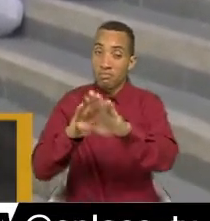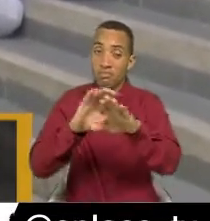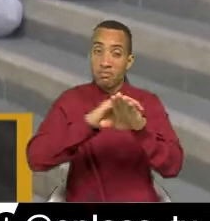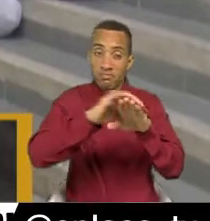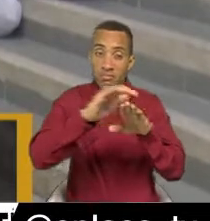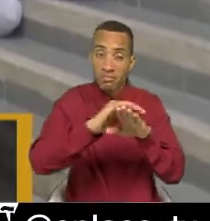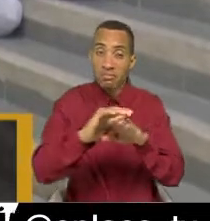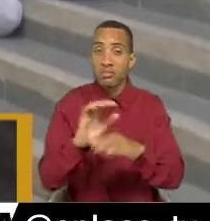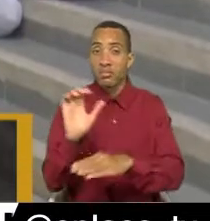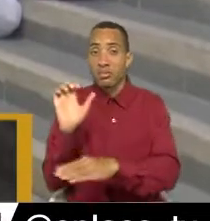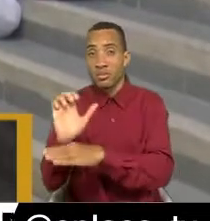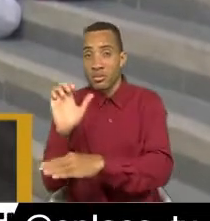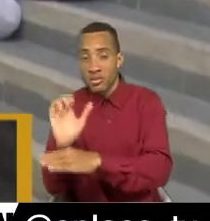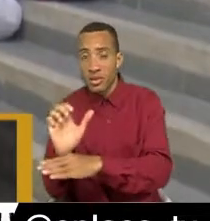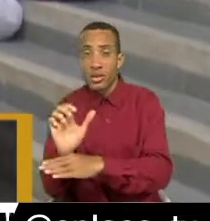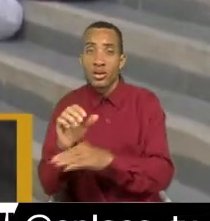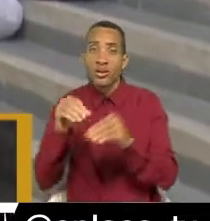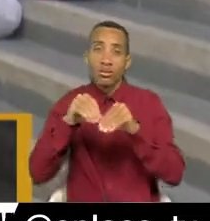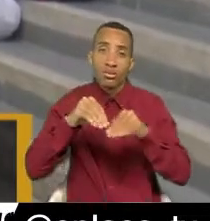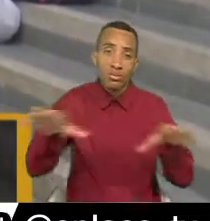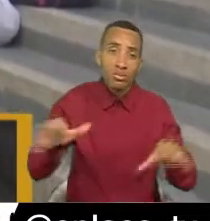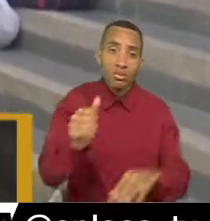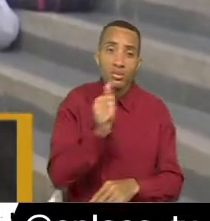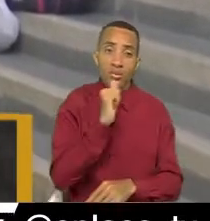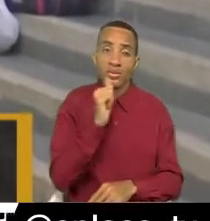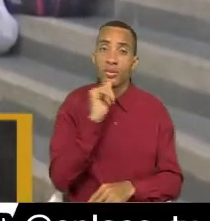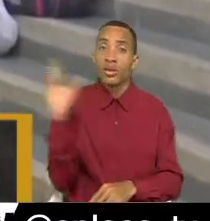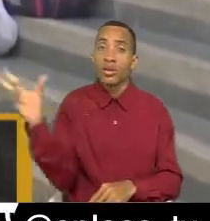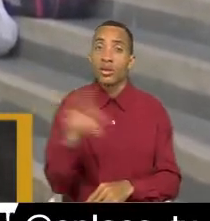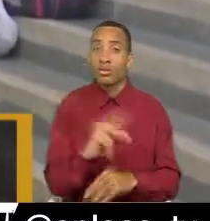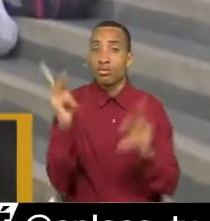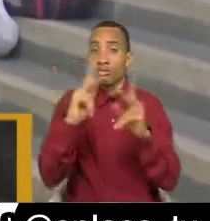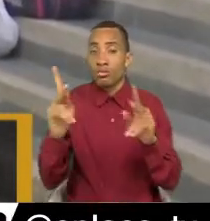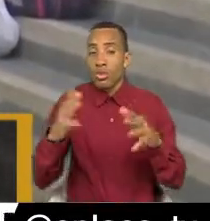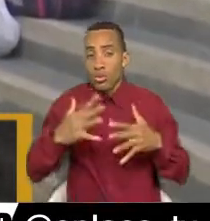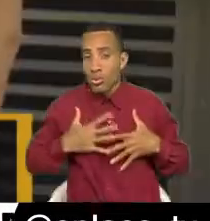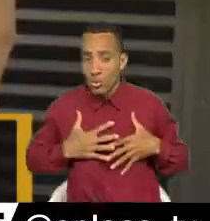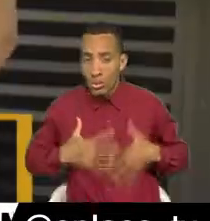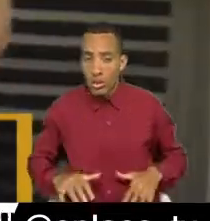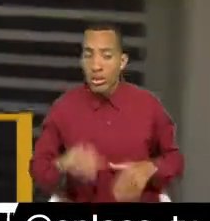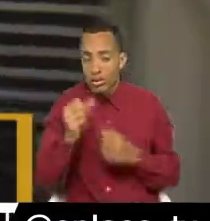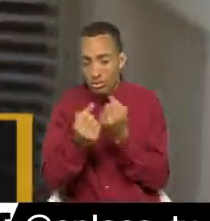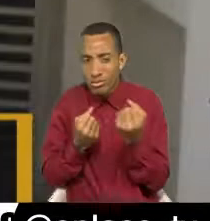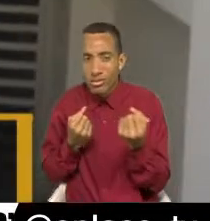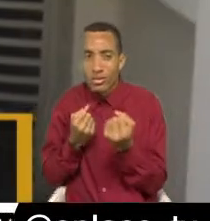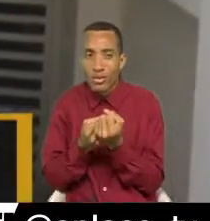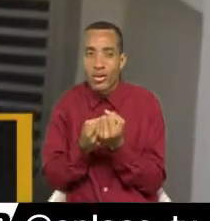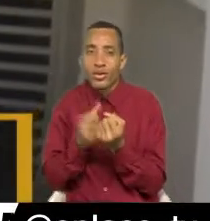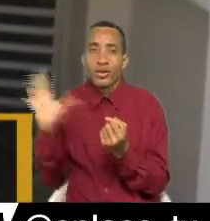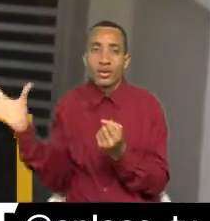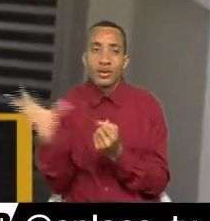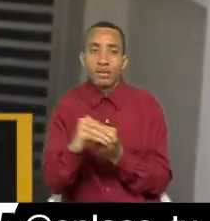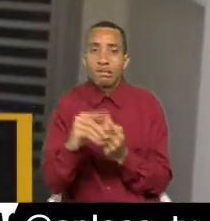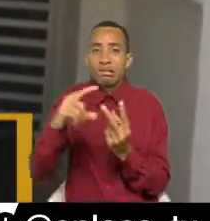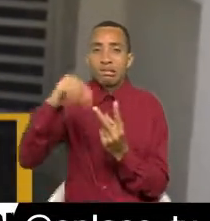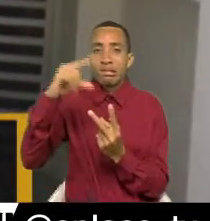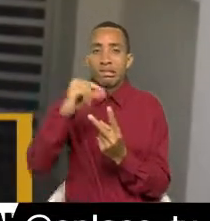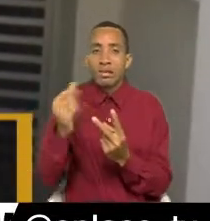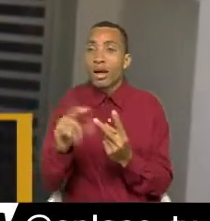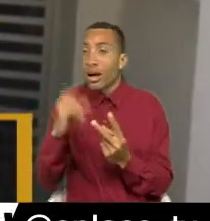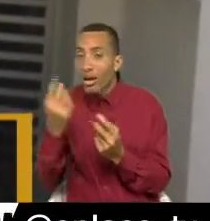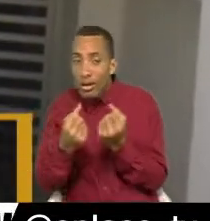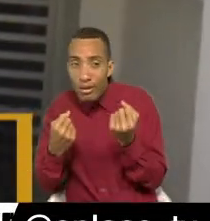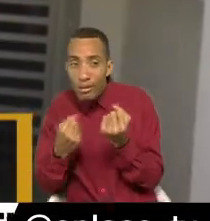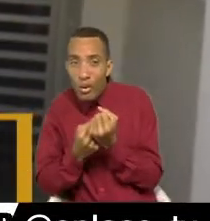y privadas y a todas las personas del municipio para que apoyen esta labor, teniendo en cuenta que la corporación no tiene ningún